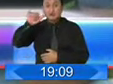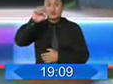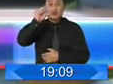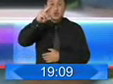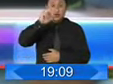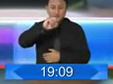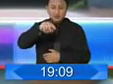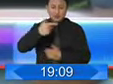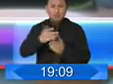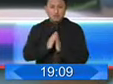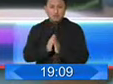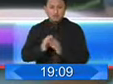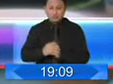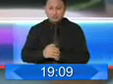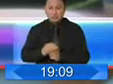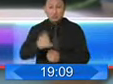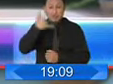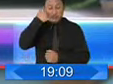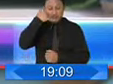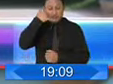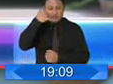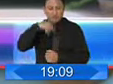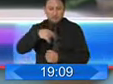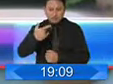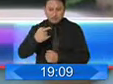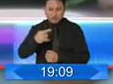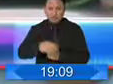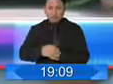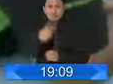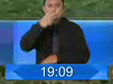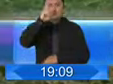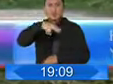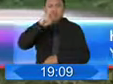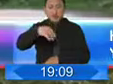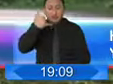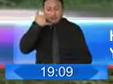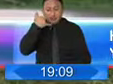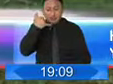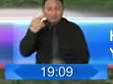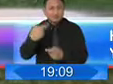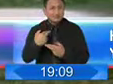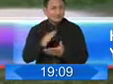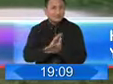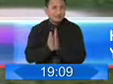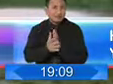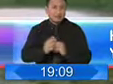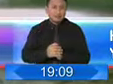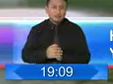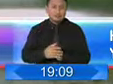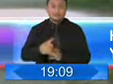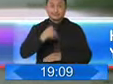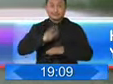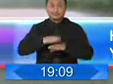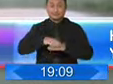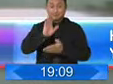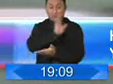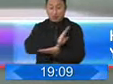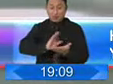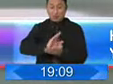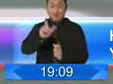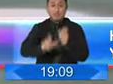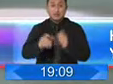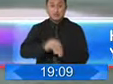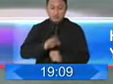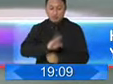consulta, dice que hay por vía telefónica. Y tenemos 2 meses llamando. Debido al nivel de la zona, los moradores han tenido que